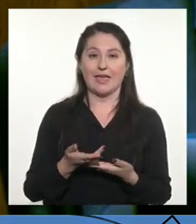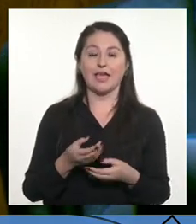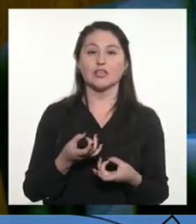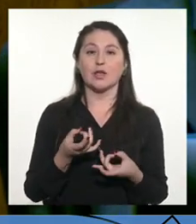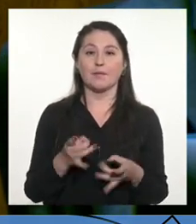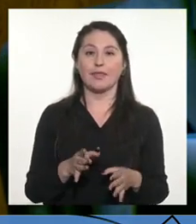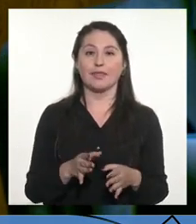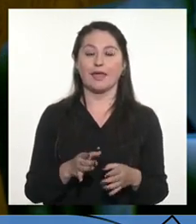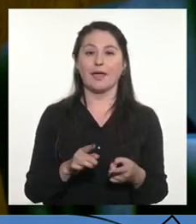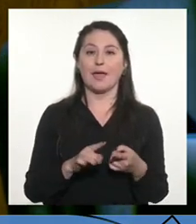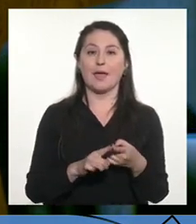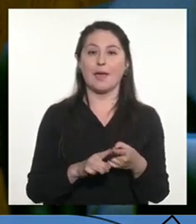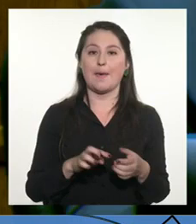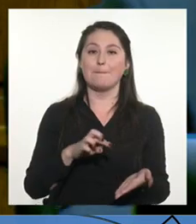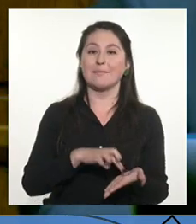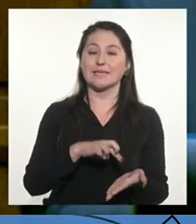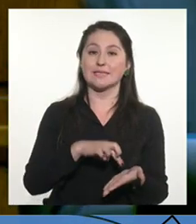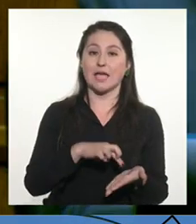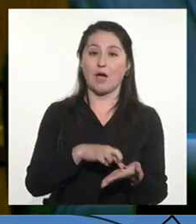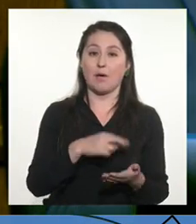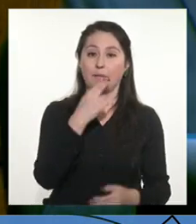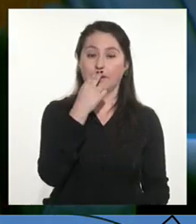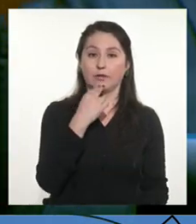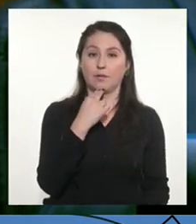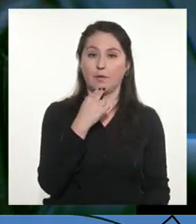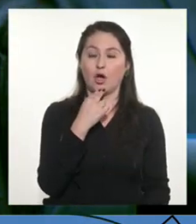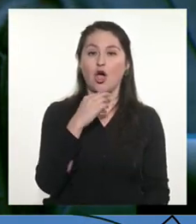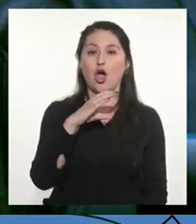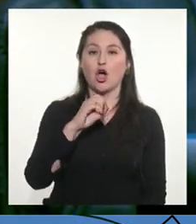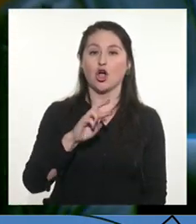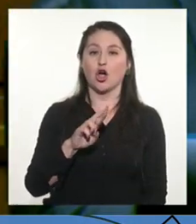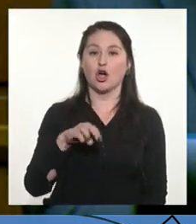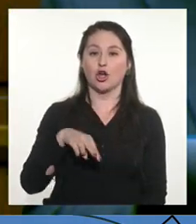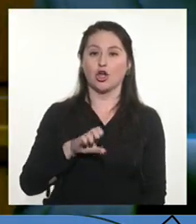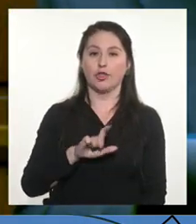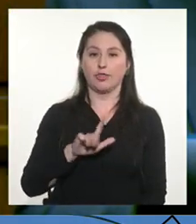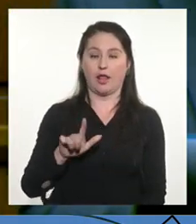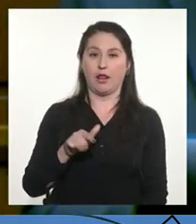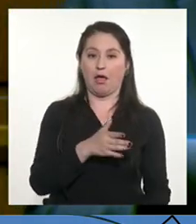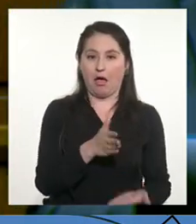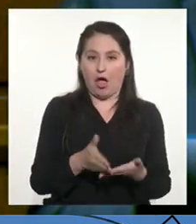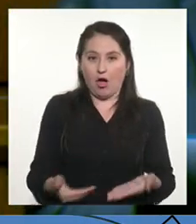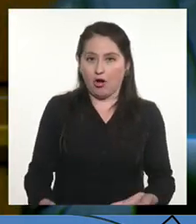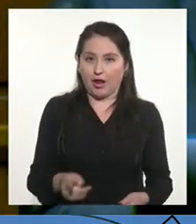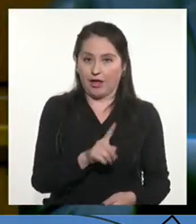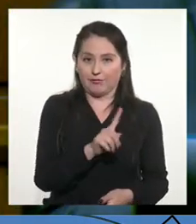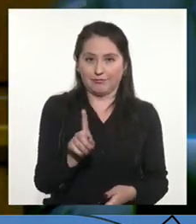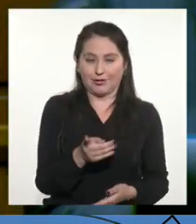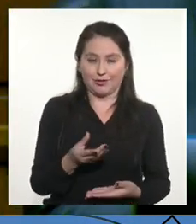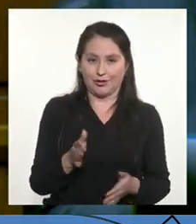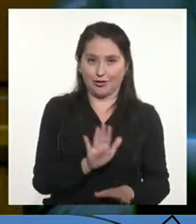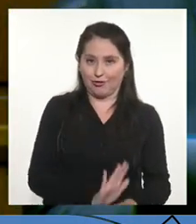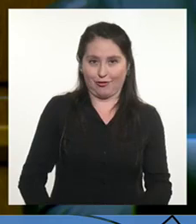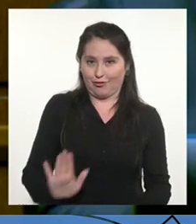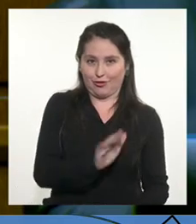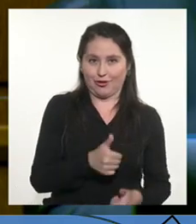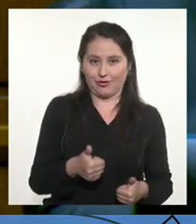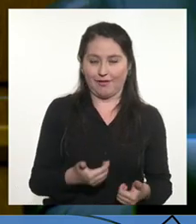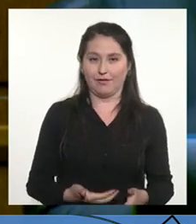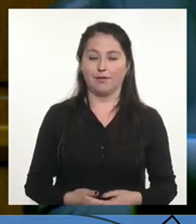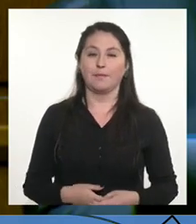montt y coronel eso también evidentemente que ya no va a estar vigente pero la verdad las cosas es que van a haber